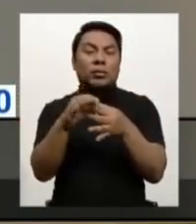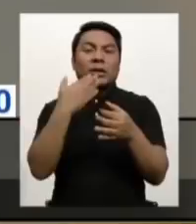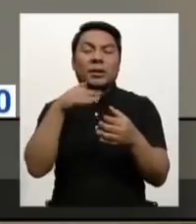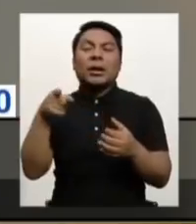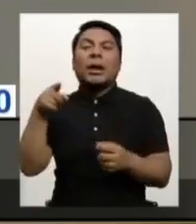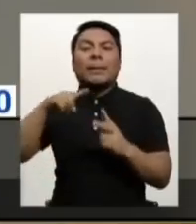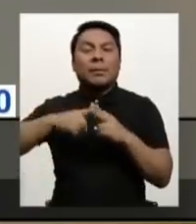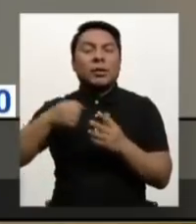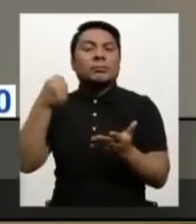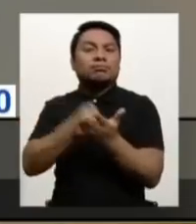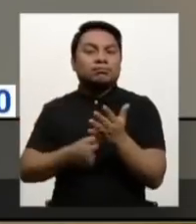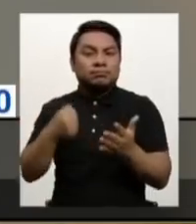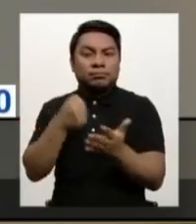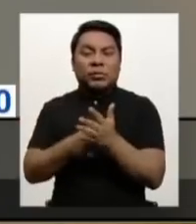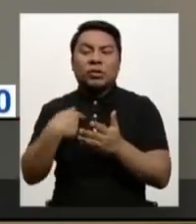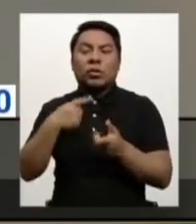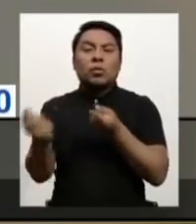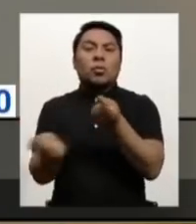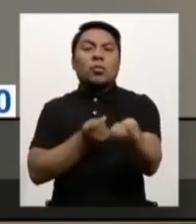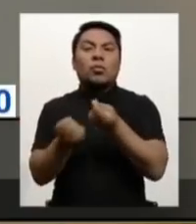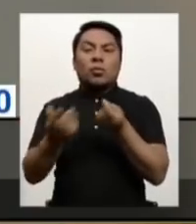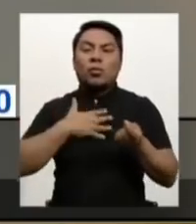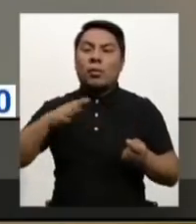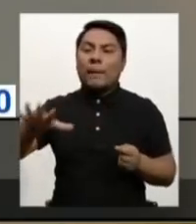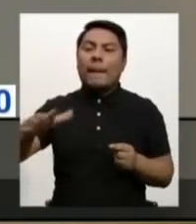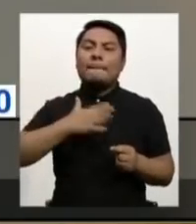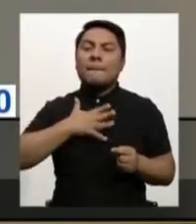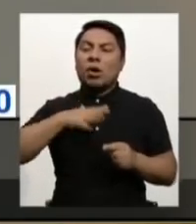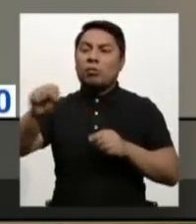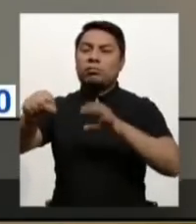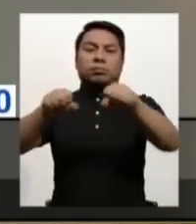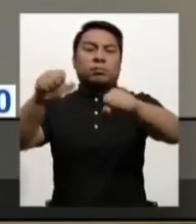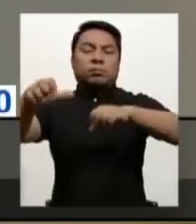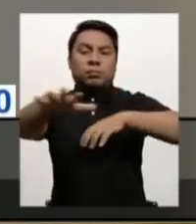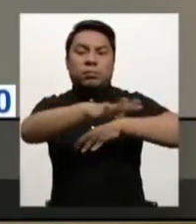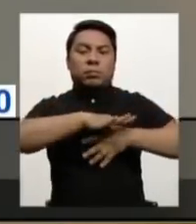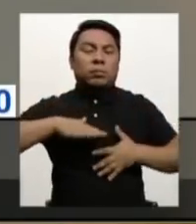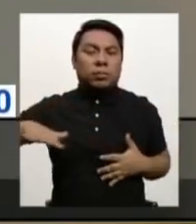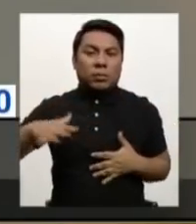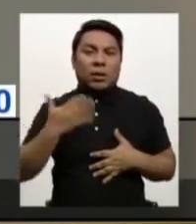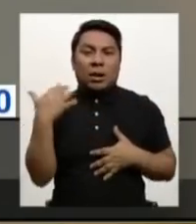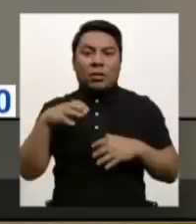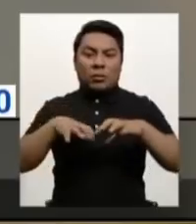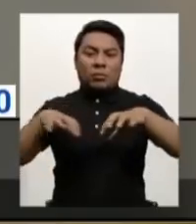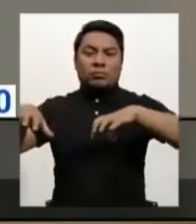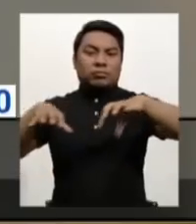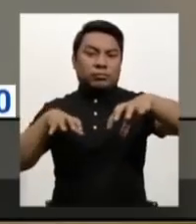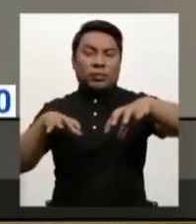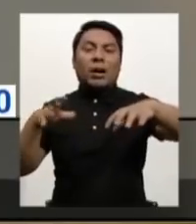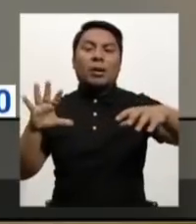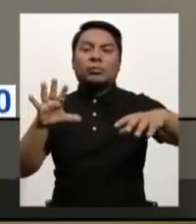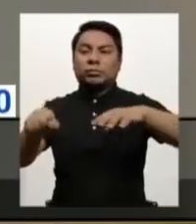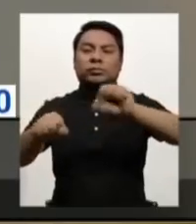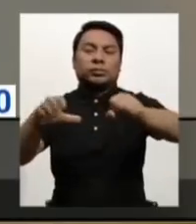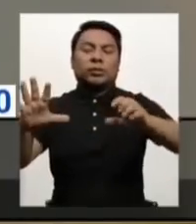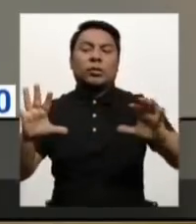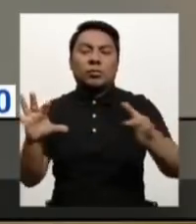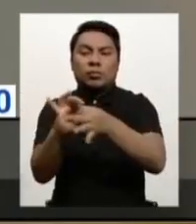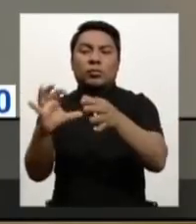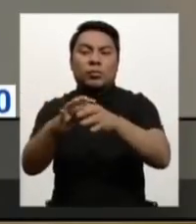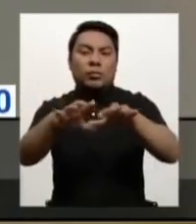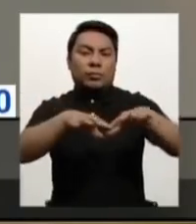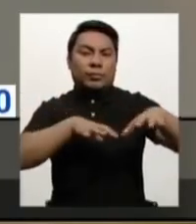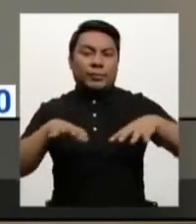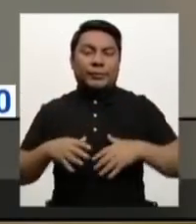pelear por el control de los territorios que en el momento tuvo bajo su mando el estado islámico ahora el estado islámico